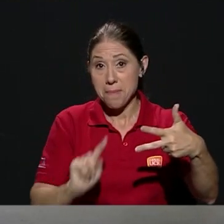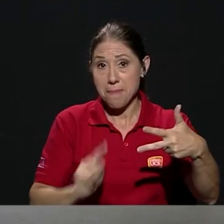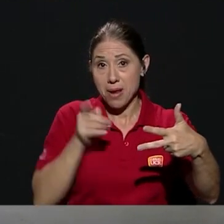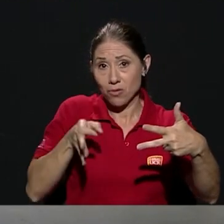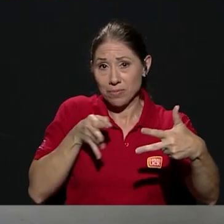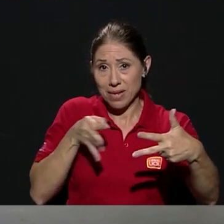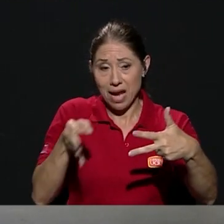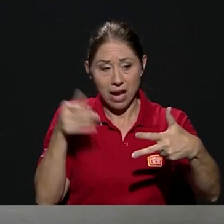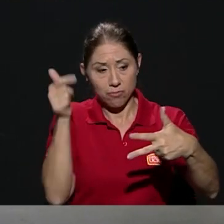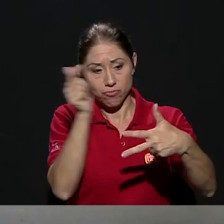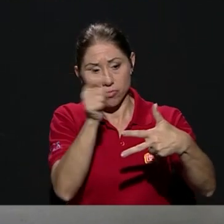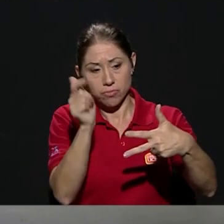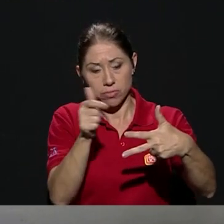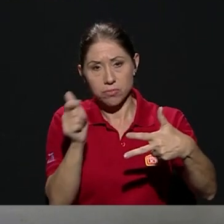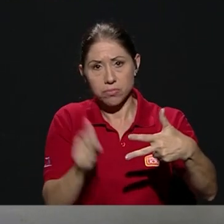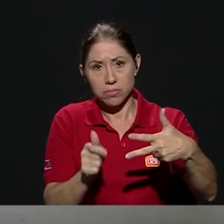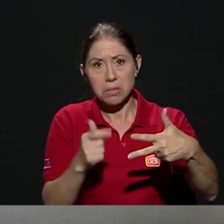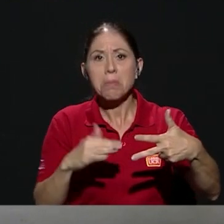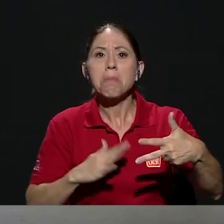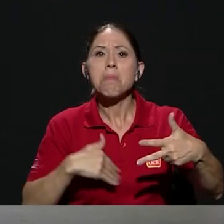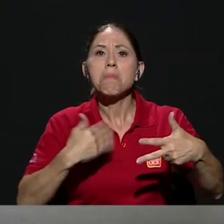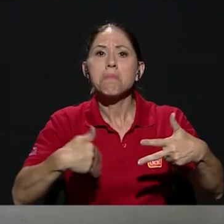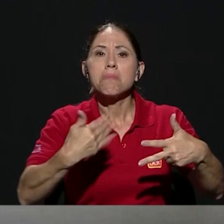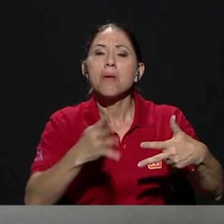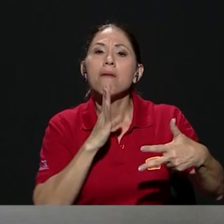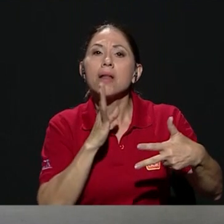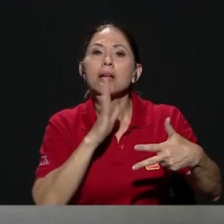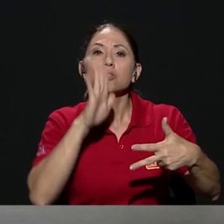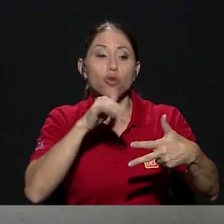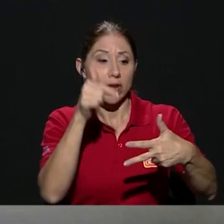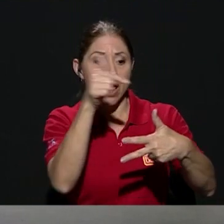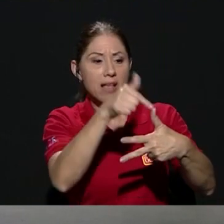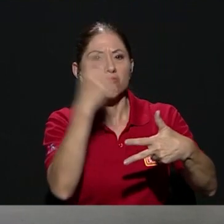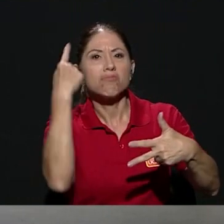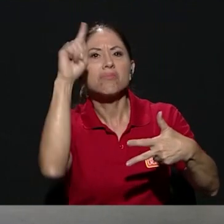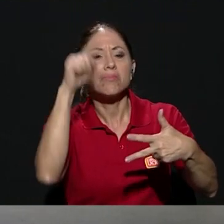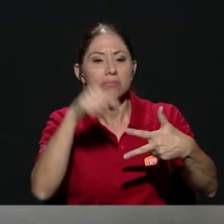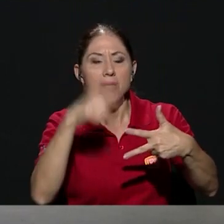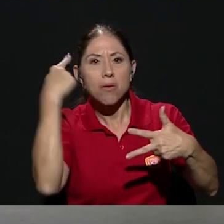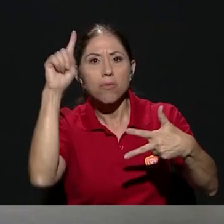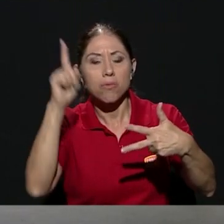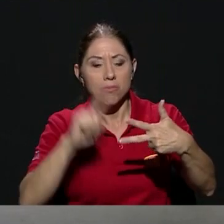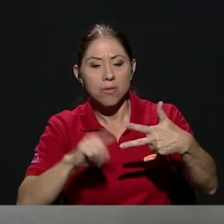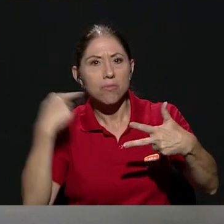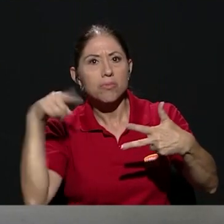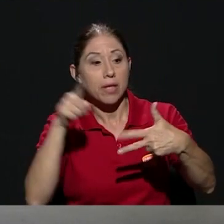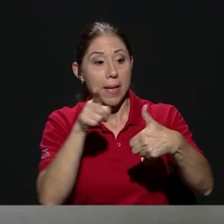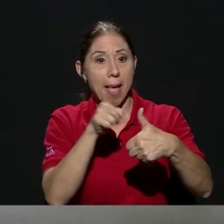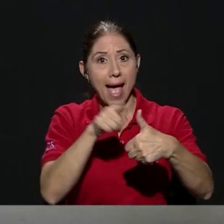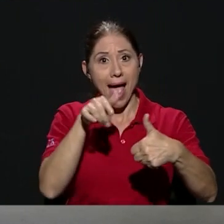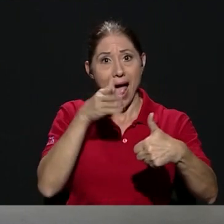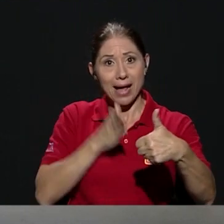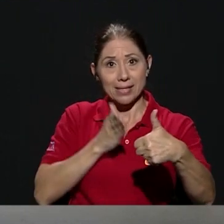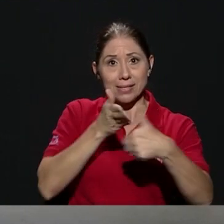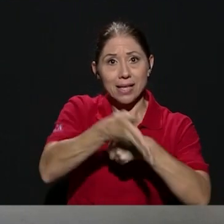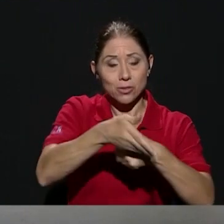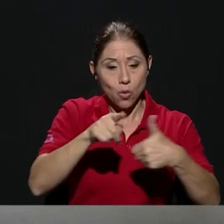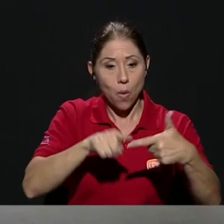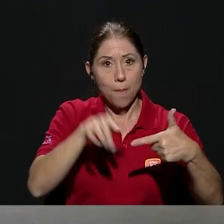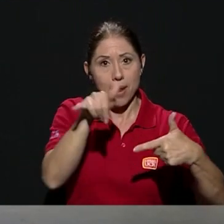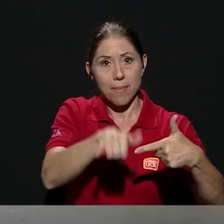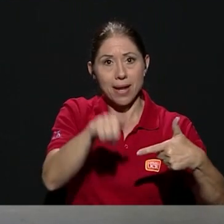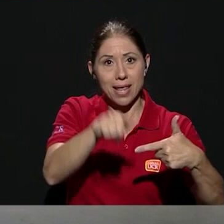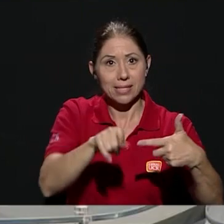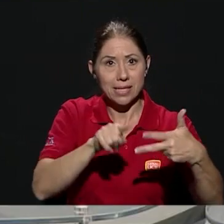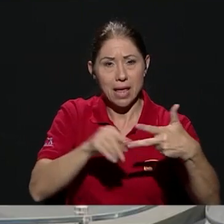para luego hablar de los logros que hemos obtenido en estos ejes. Tenemos acceso, permanencia y pertinencia. Tal vez ustedes nos